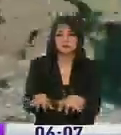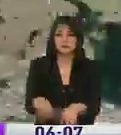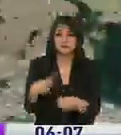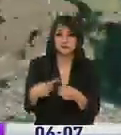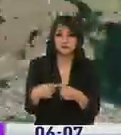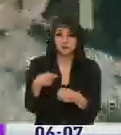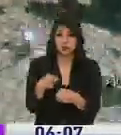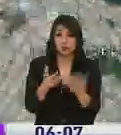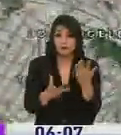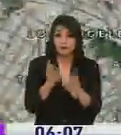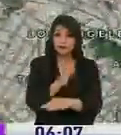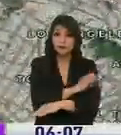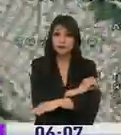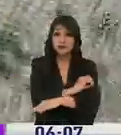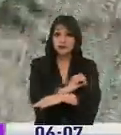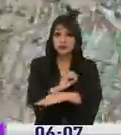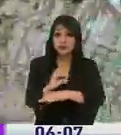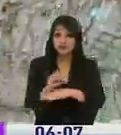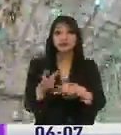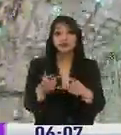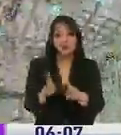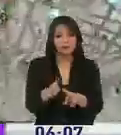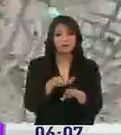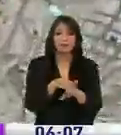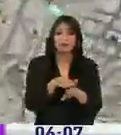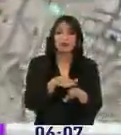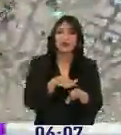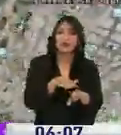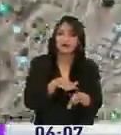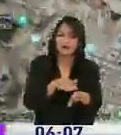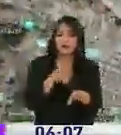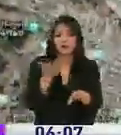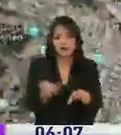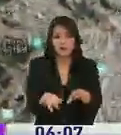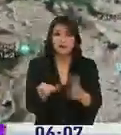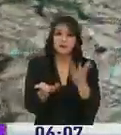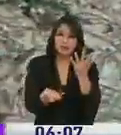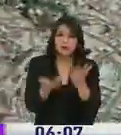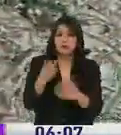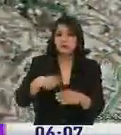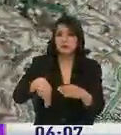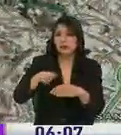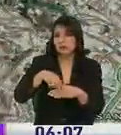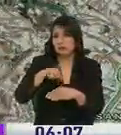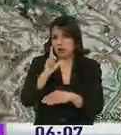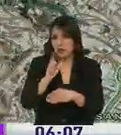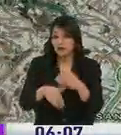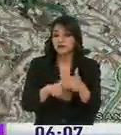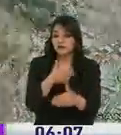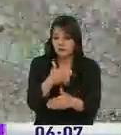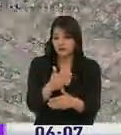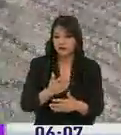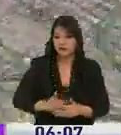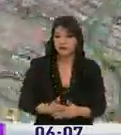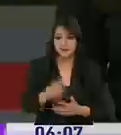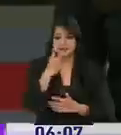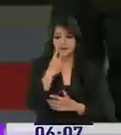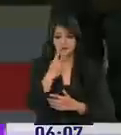parte de la occidental, también el tráfico, algo de tráfico, pero con normalidad. Ya veremos en una hora.